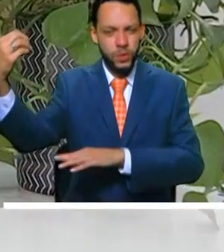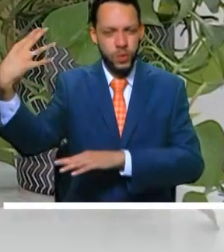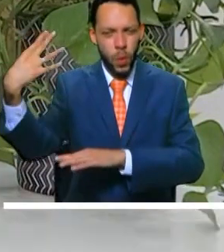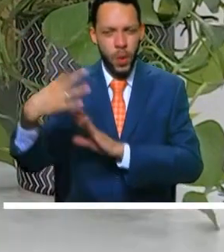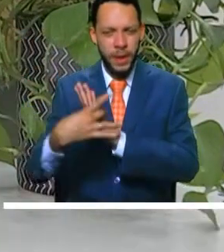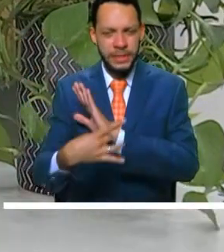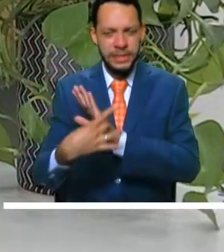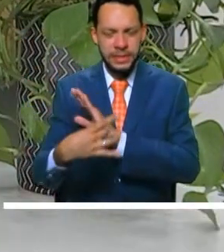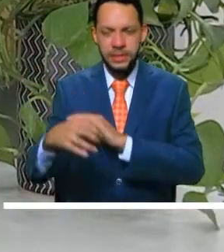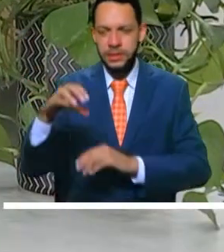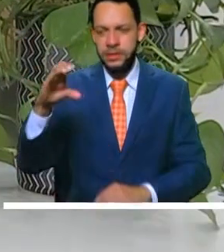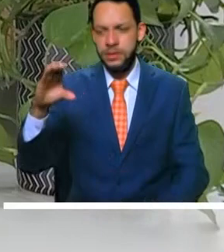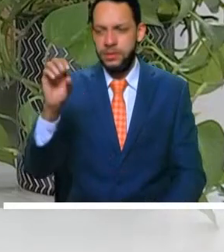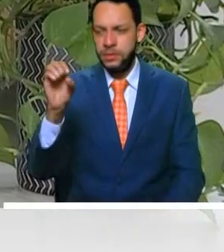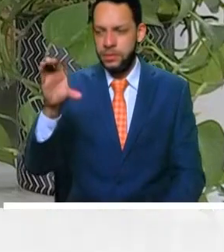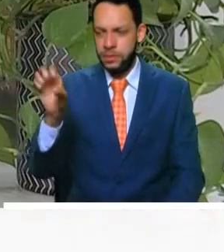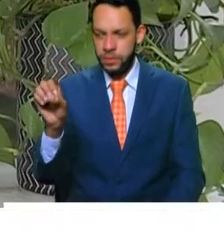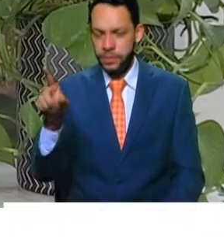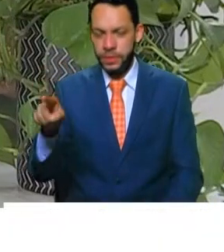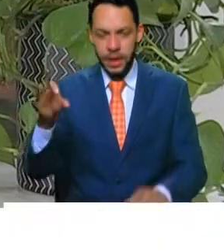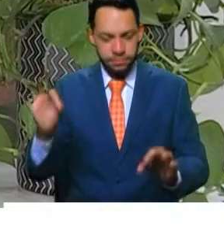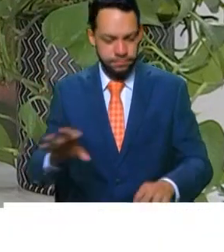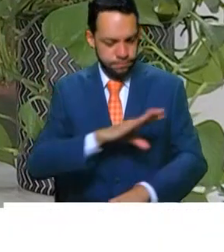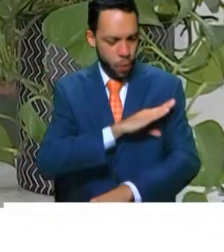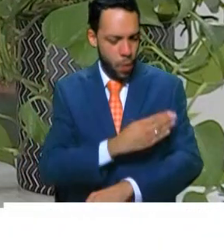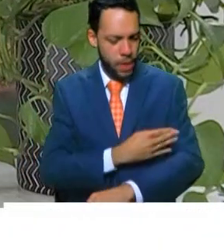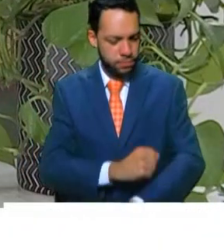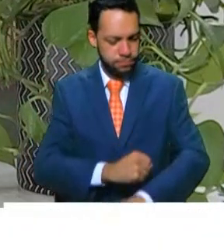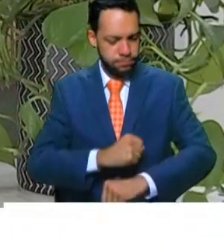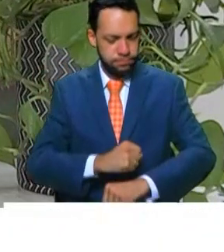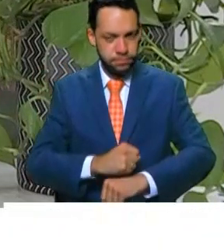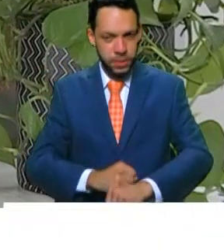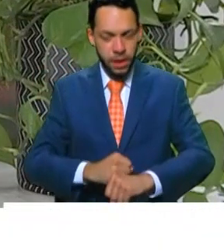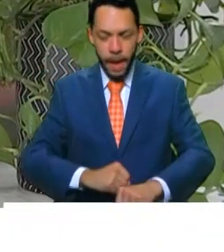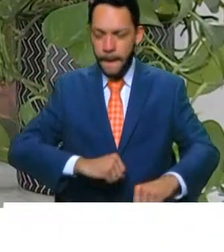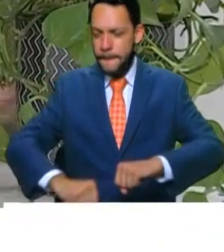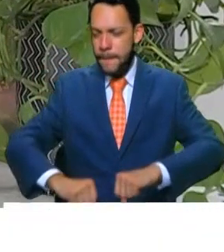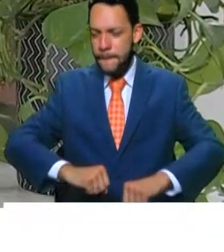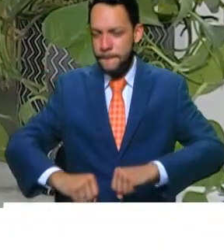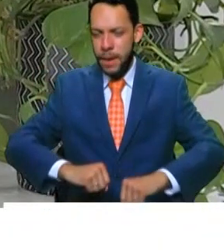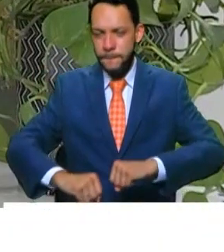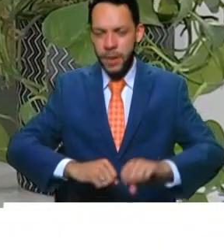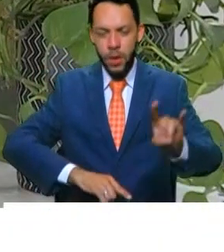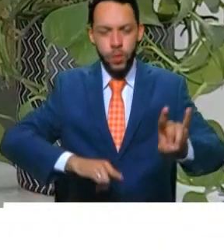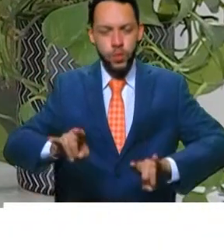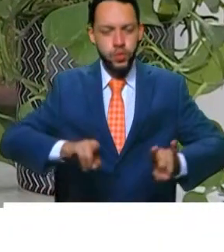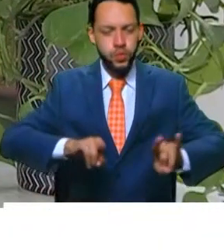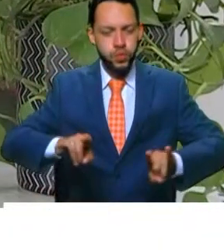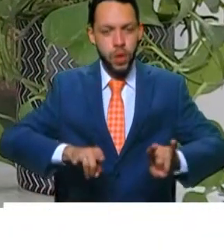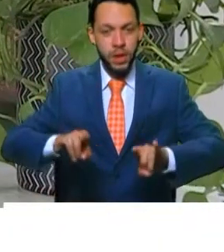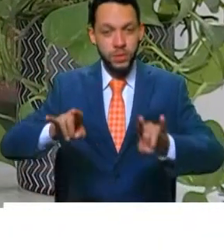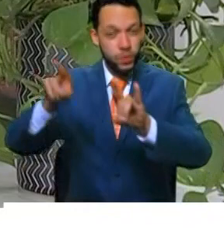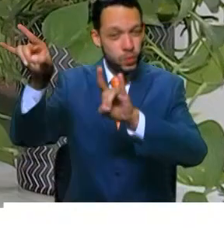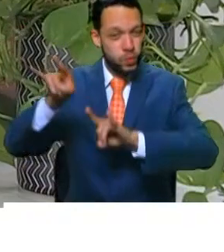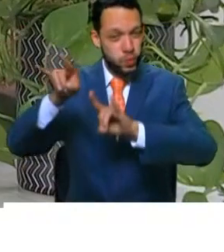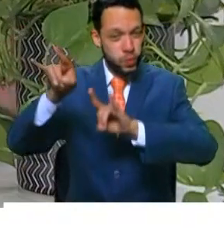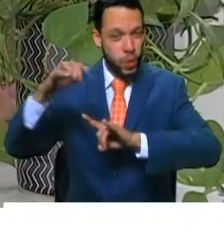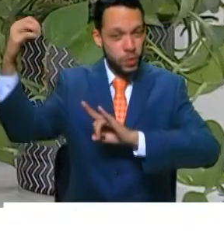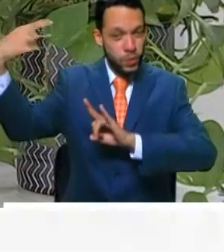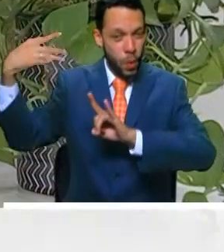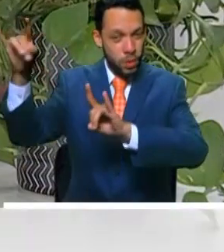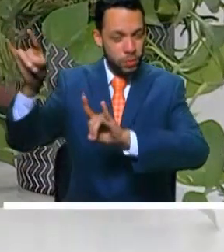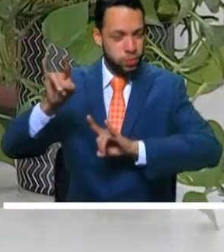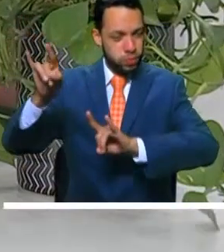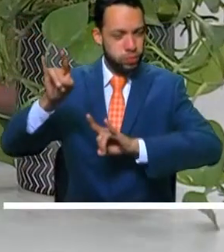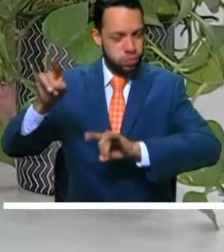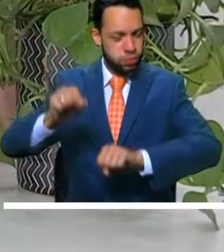el sol para poder que esa vitamina D se active. No es que se produzca con el sol, es que se activa. Los precursores que